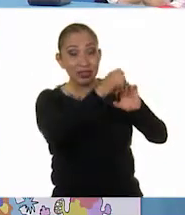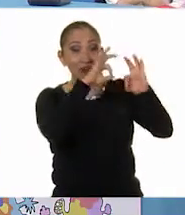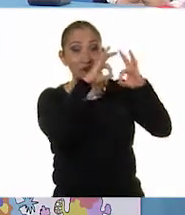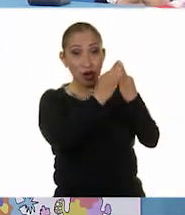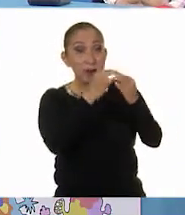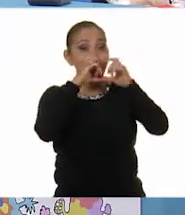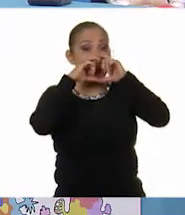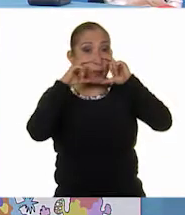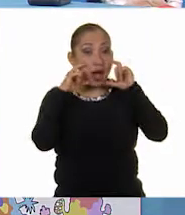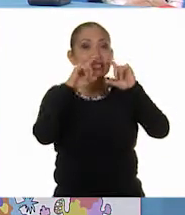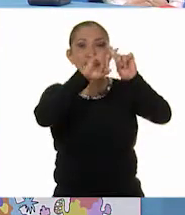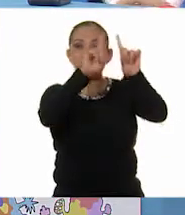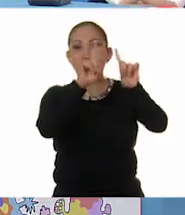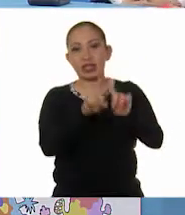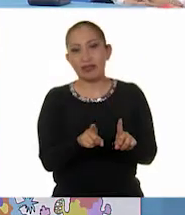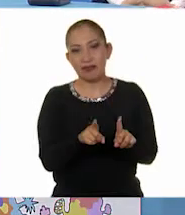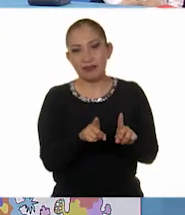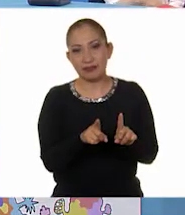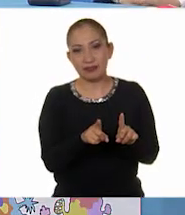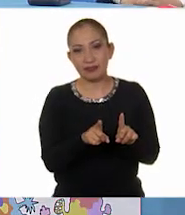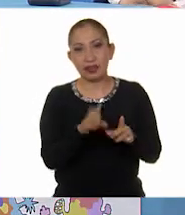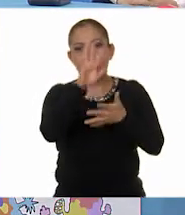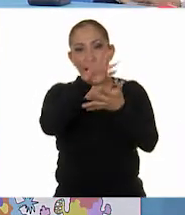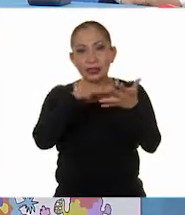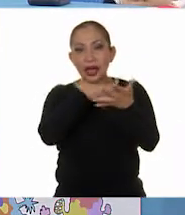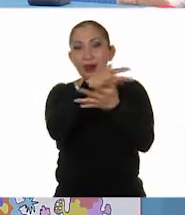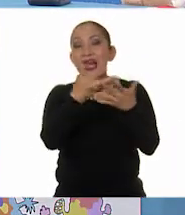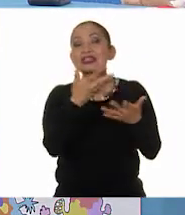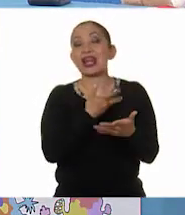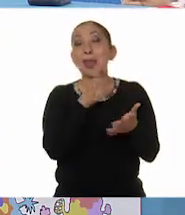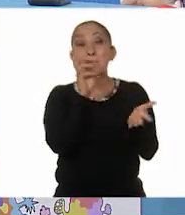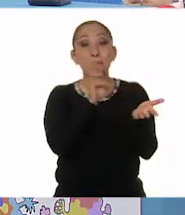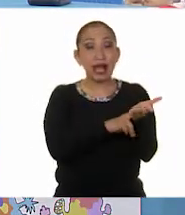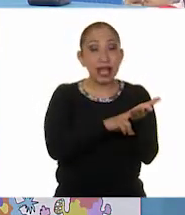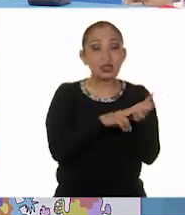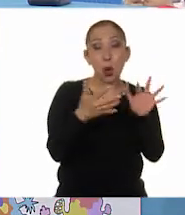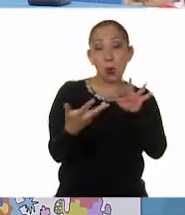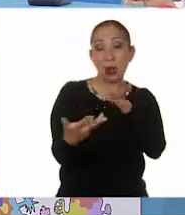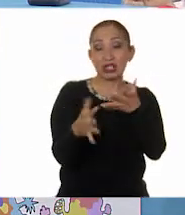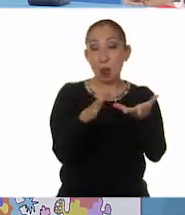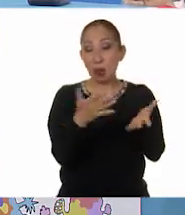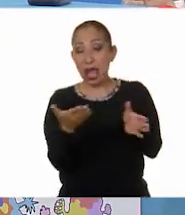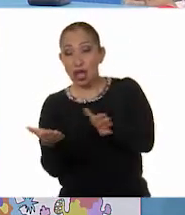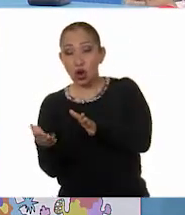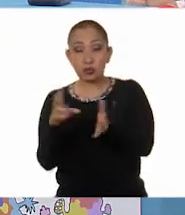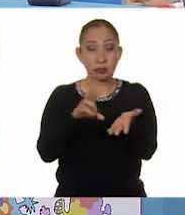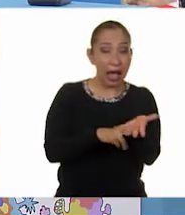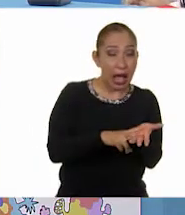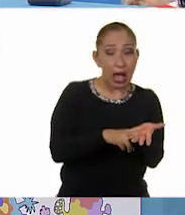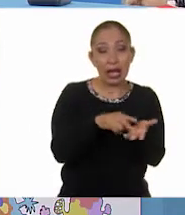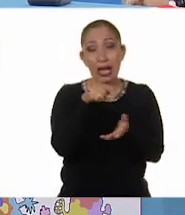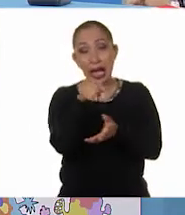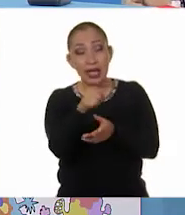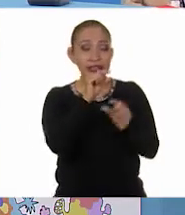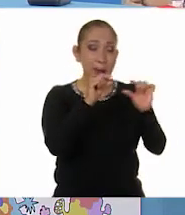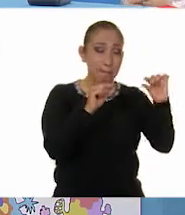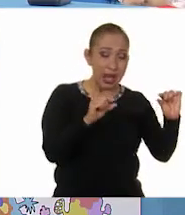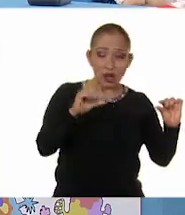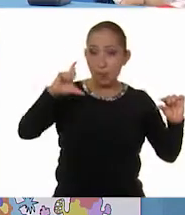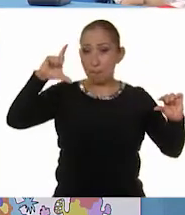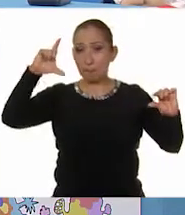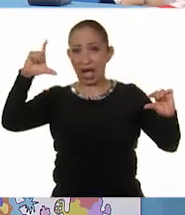son totalmente diferentes. La tabla ya tiene el precio promedio obtenido entre el precio mínimo y